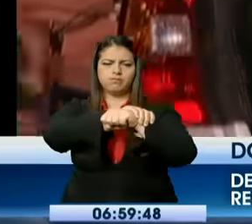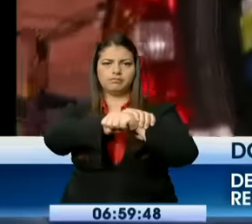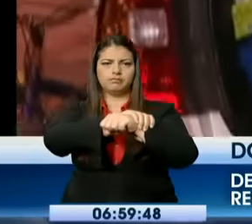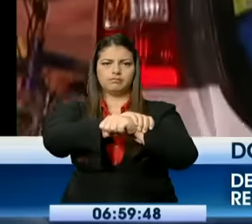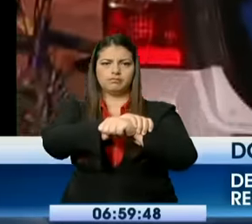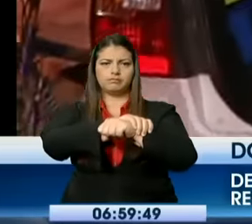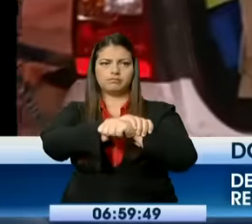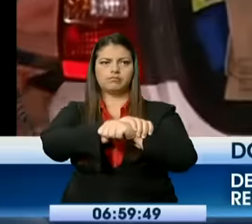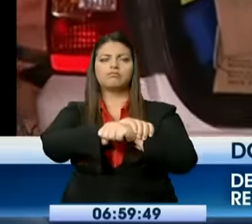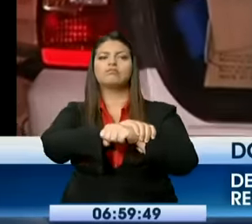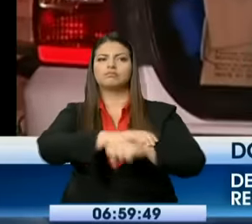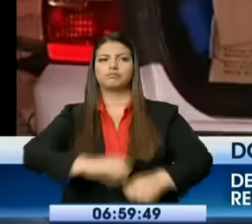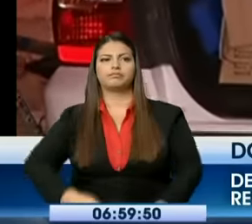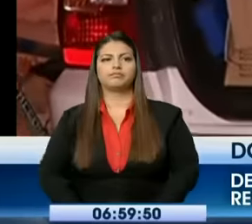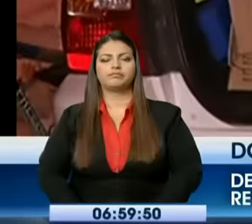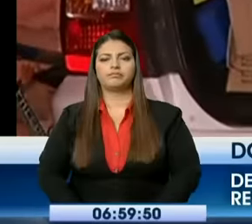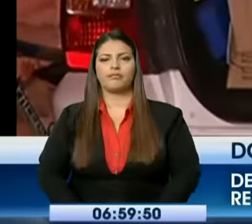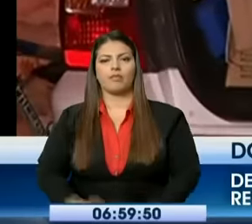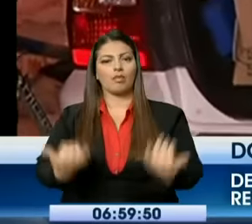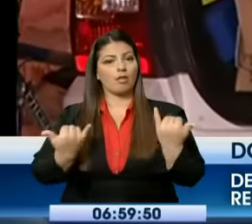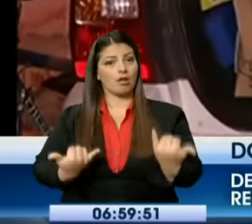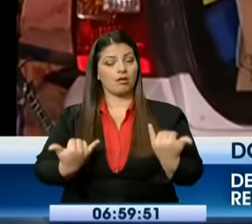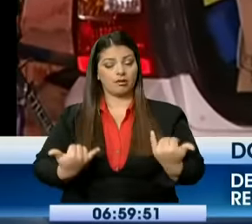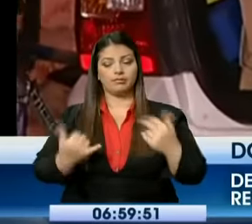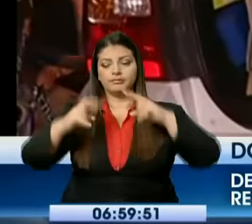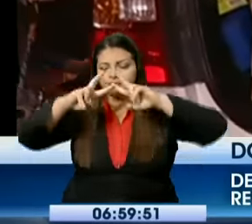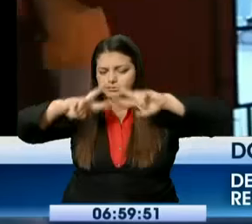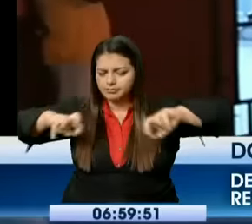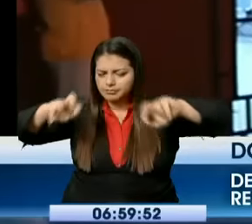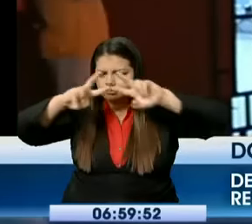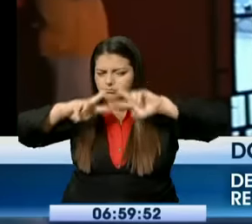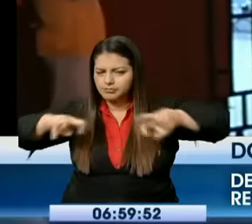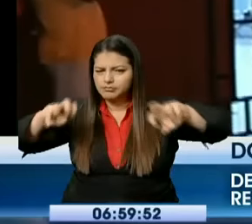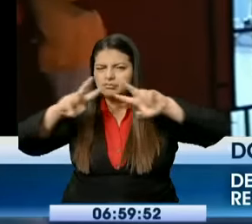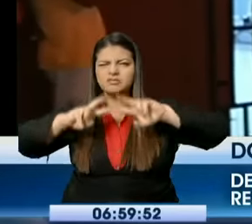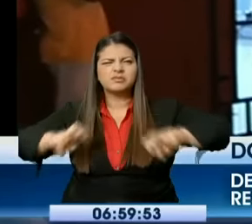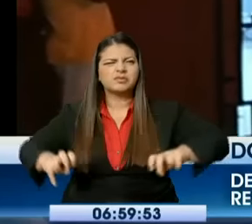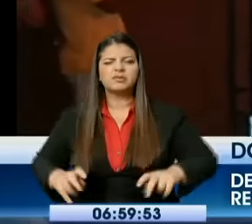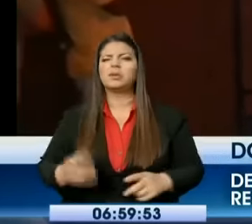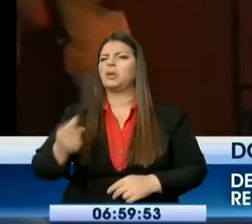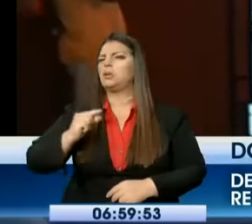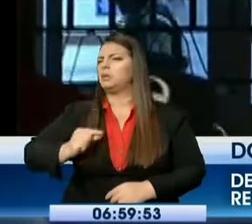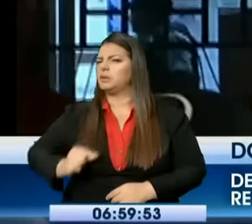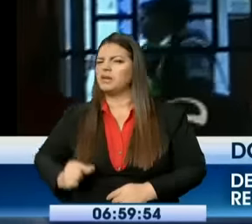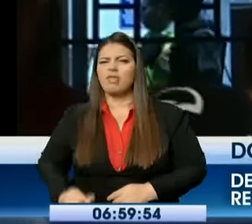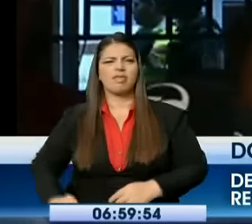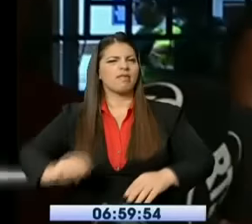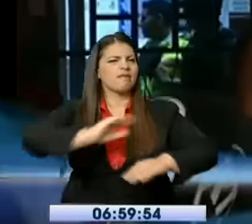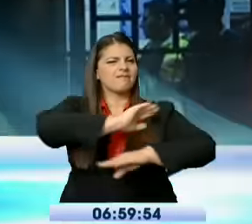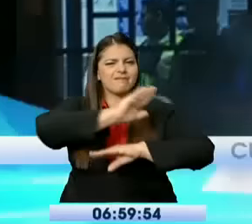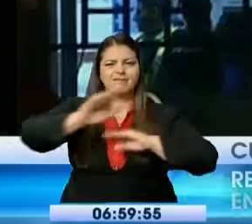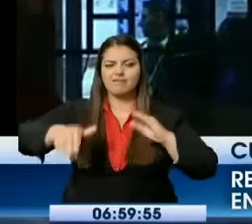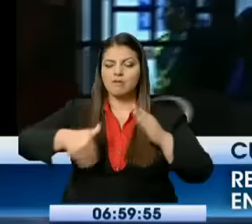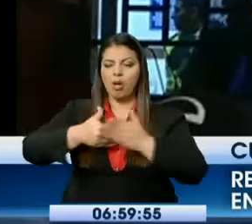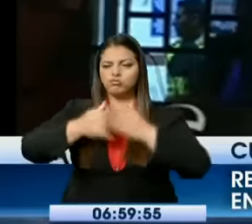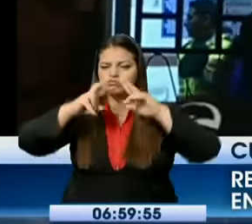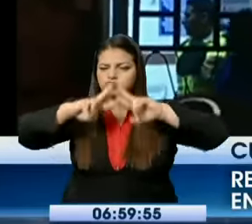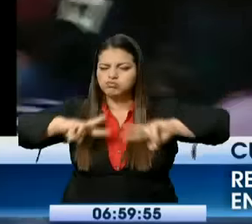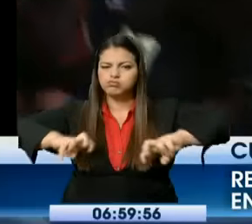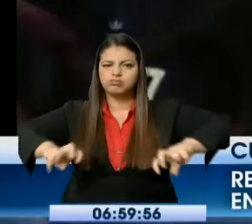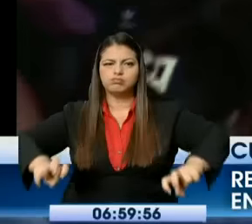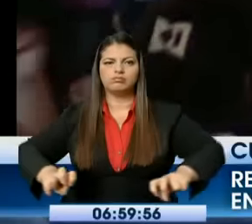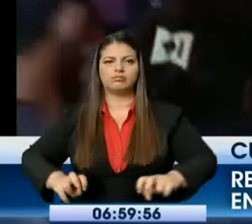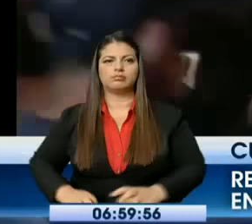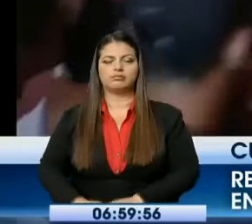investigando el hecho de sangre. Al momento se están haciendo todas las pericias de criminalística y los trabajos de campo de investigación de